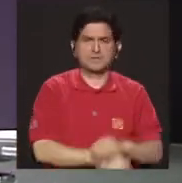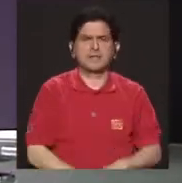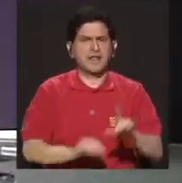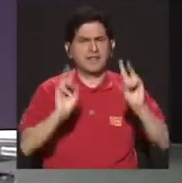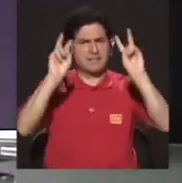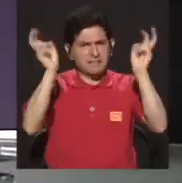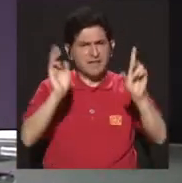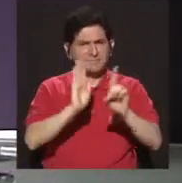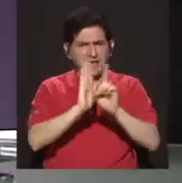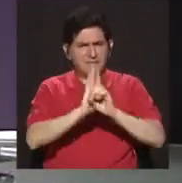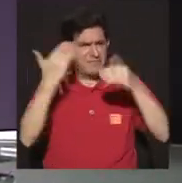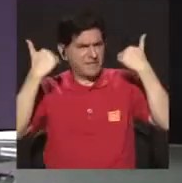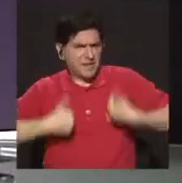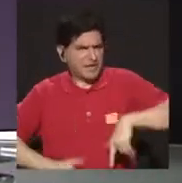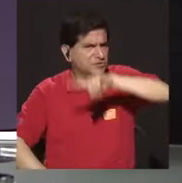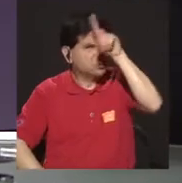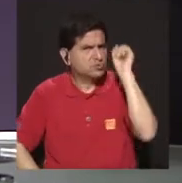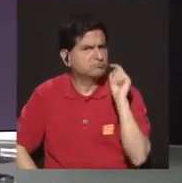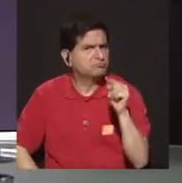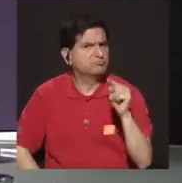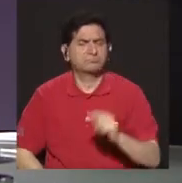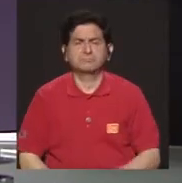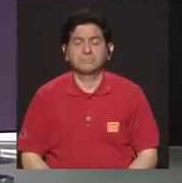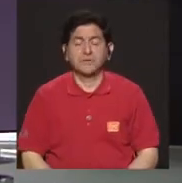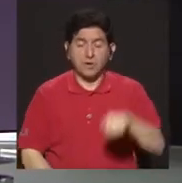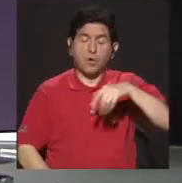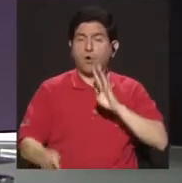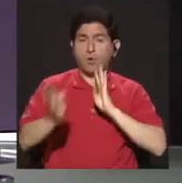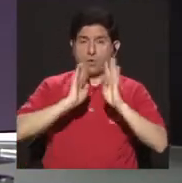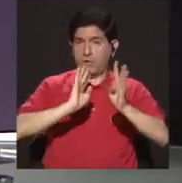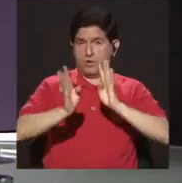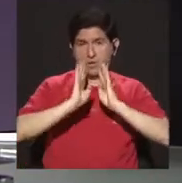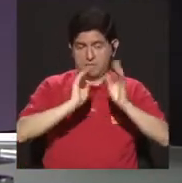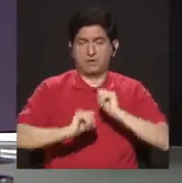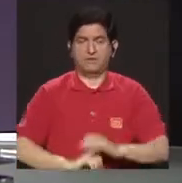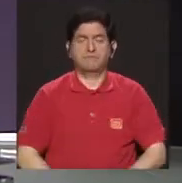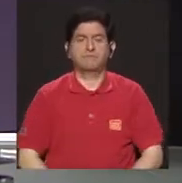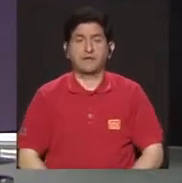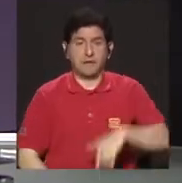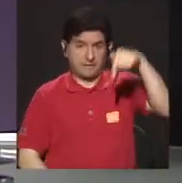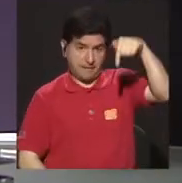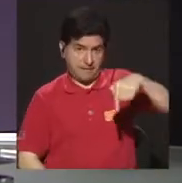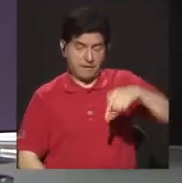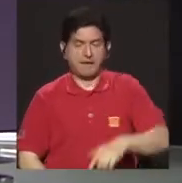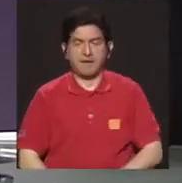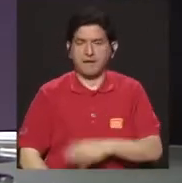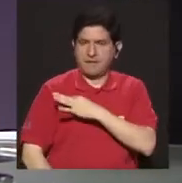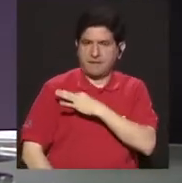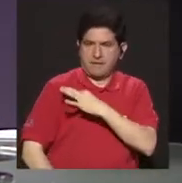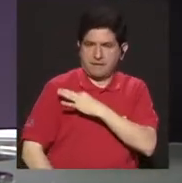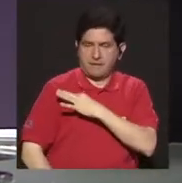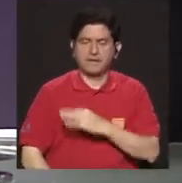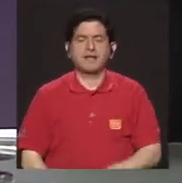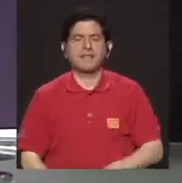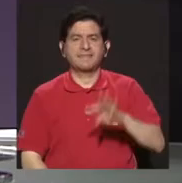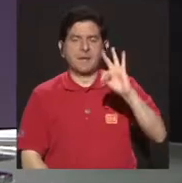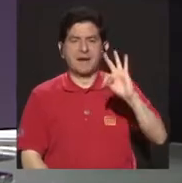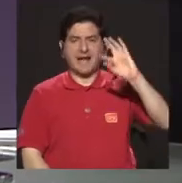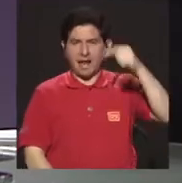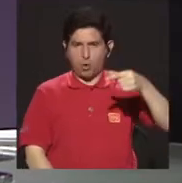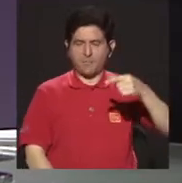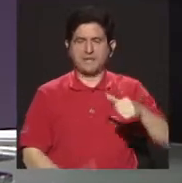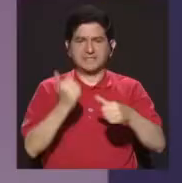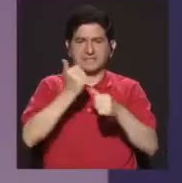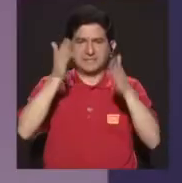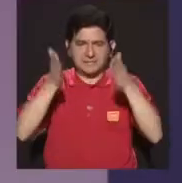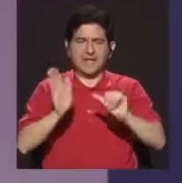humanos para eso vamos a conversar con nuestras invitadas tamara gómez que es